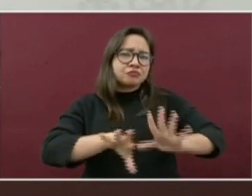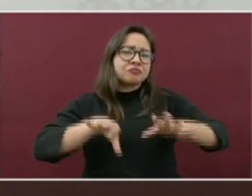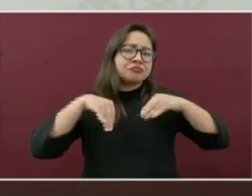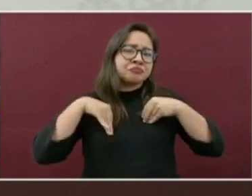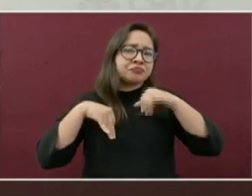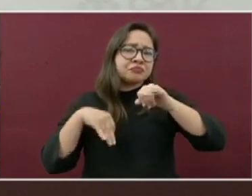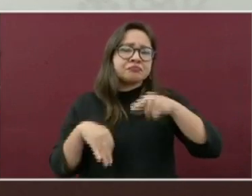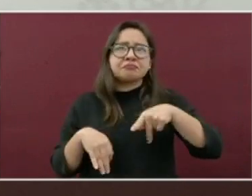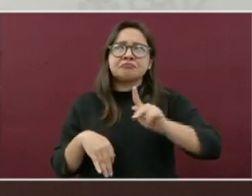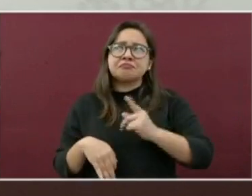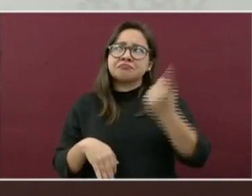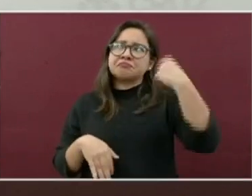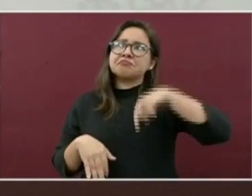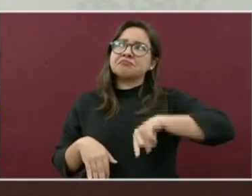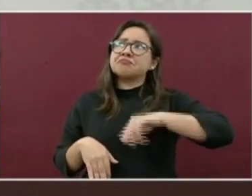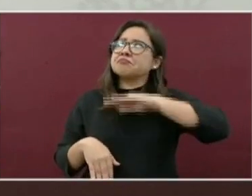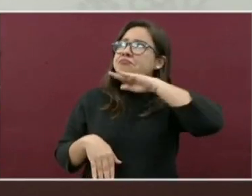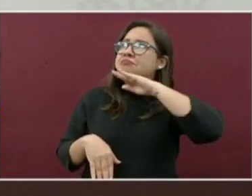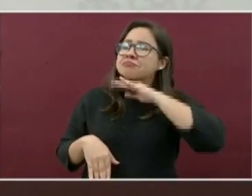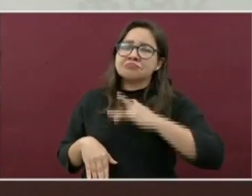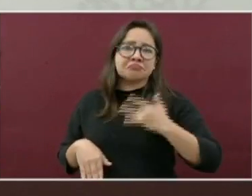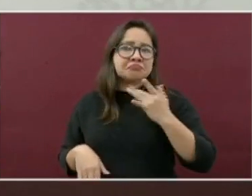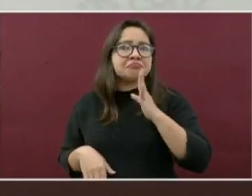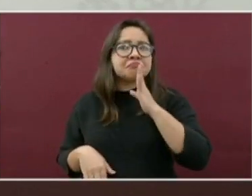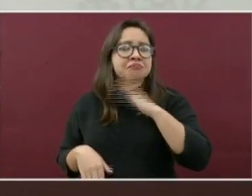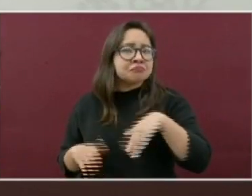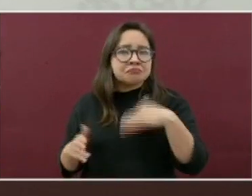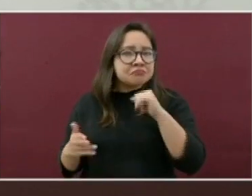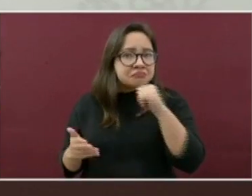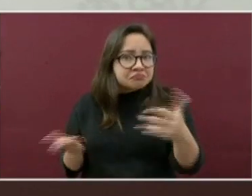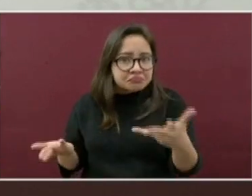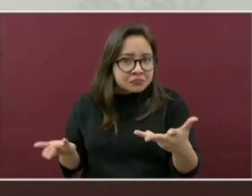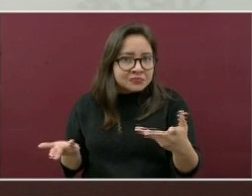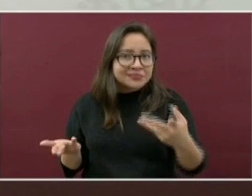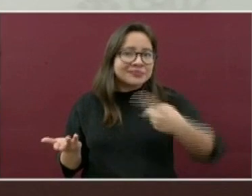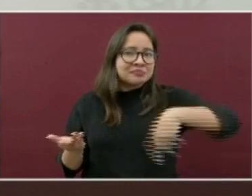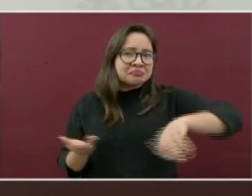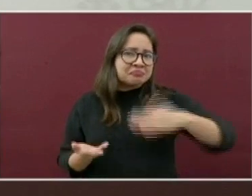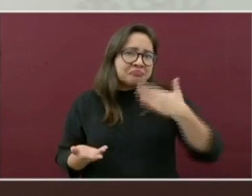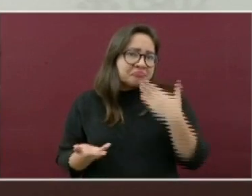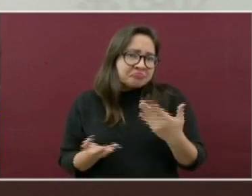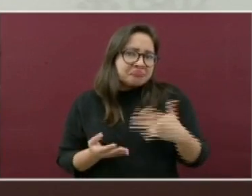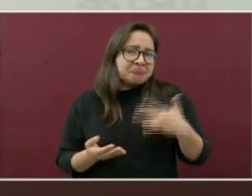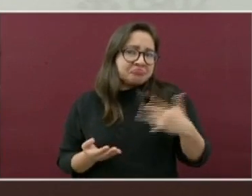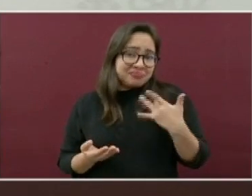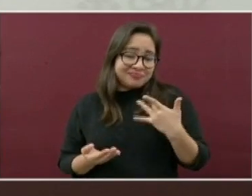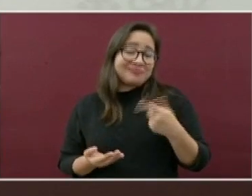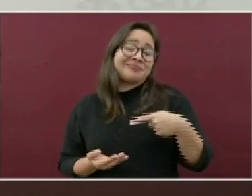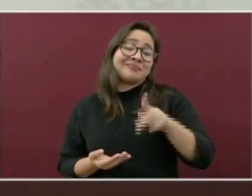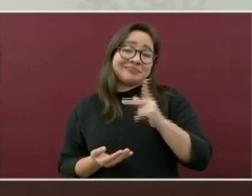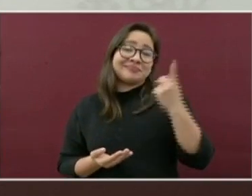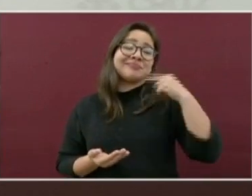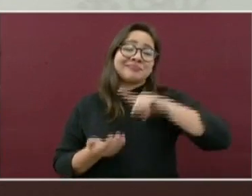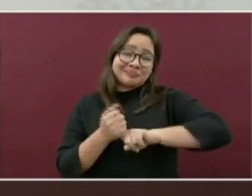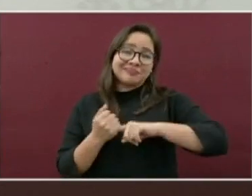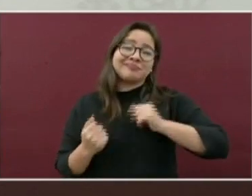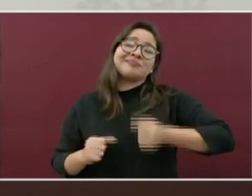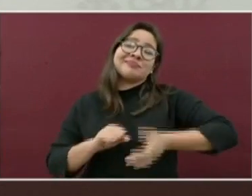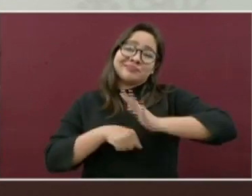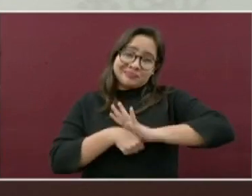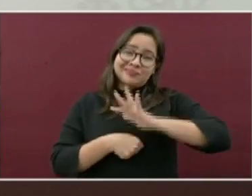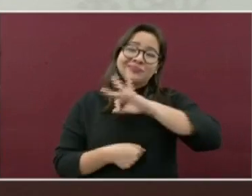ninguna manifestación clínica. Es decir, son asintomáticos. Sin embargo, pueden